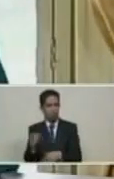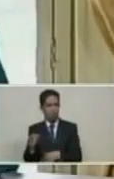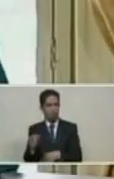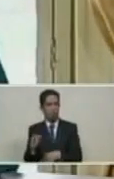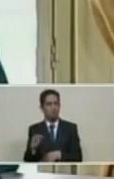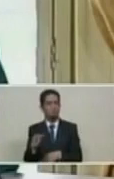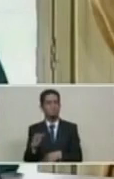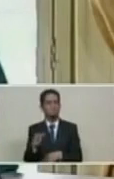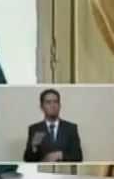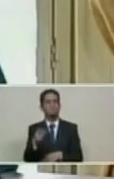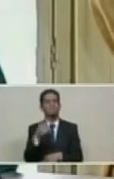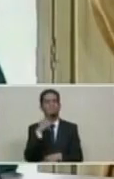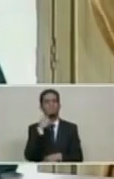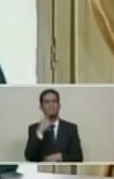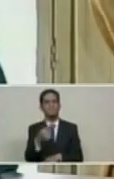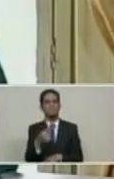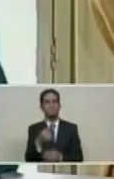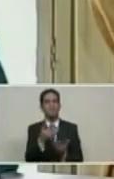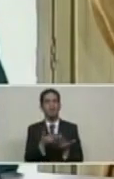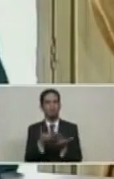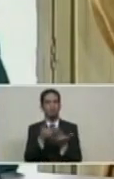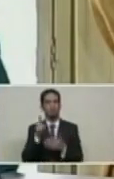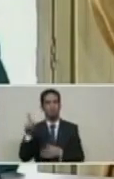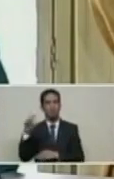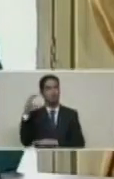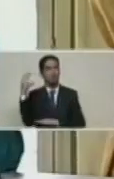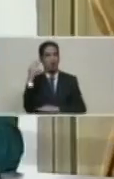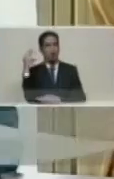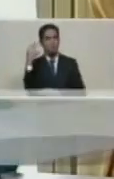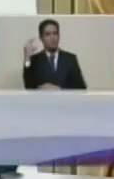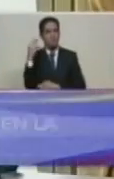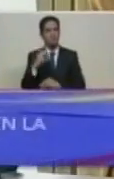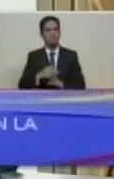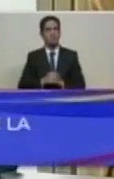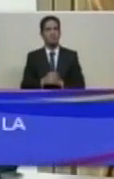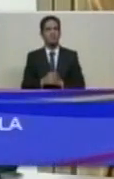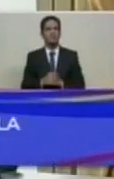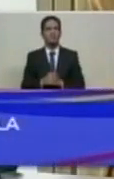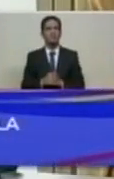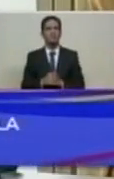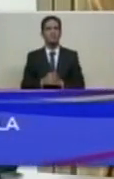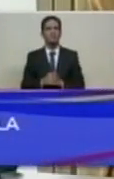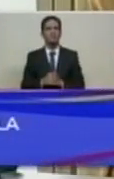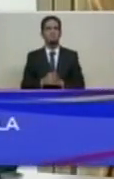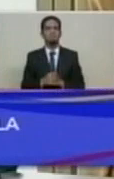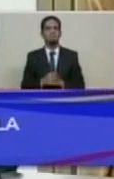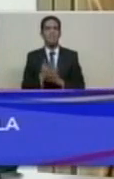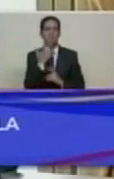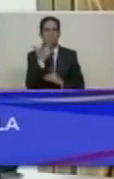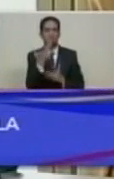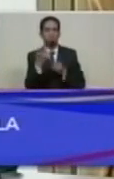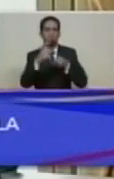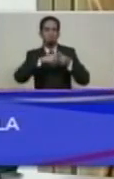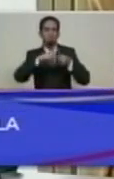donde precisamente un estudio en Colombia, nuestra hermana Colombia, donde la tasa de